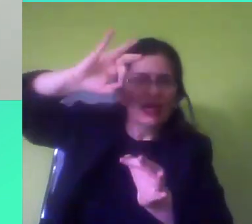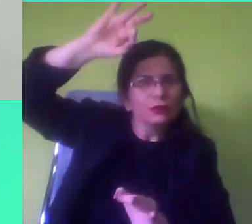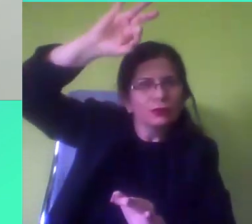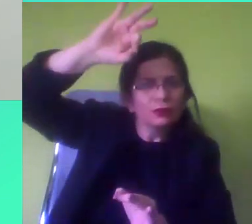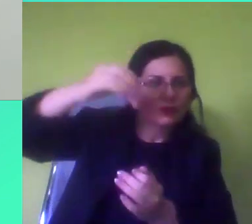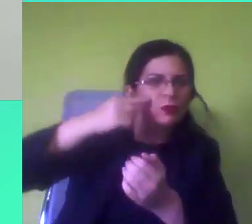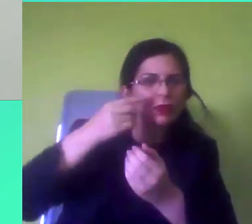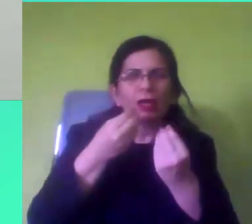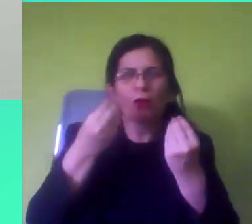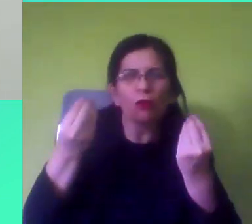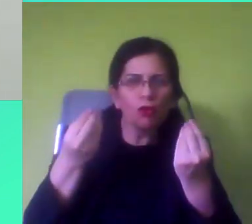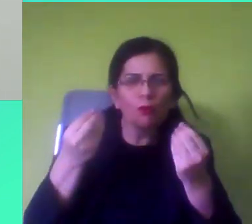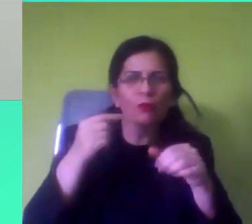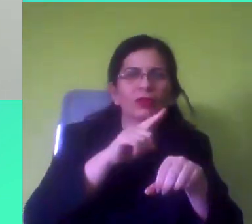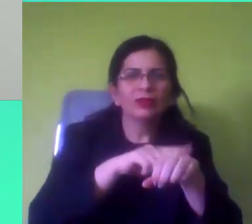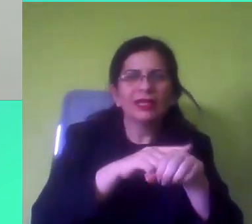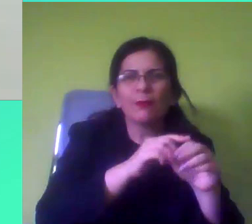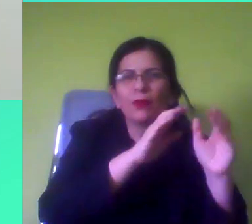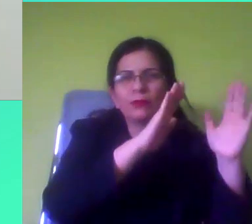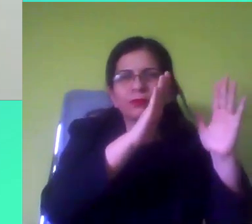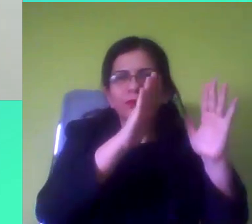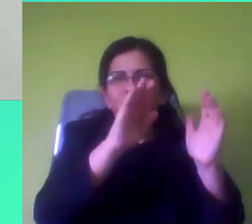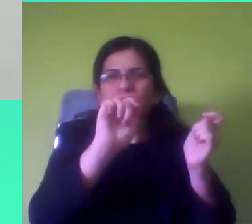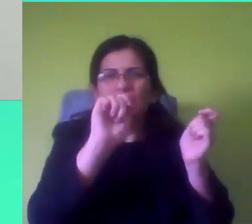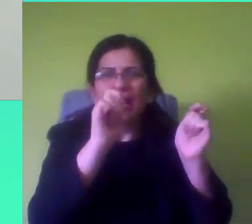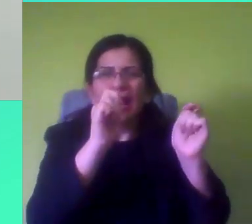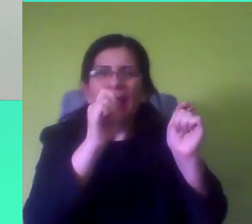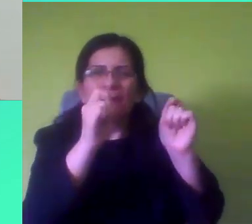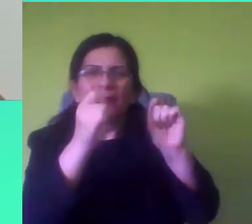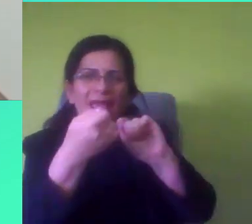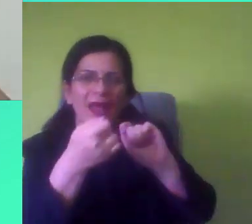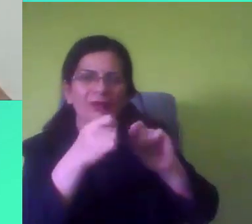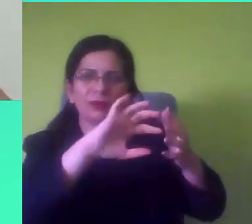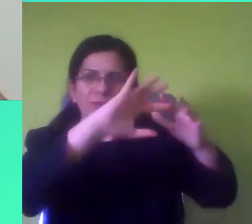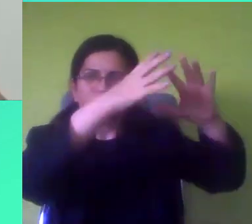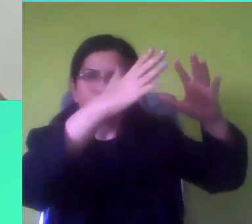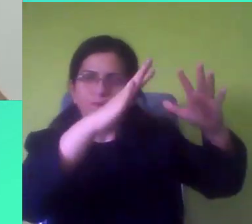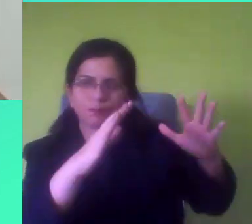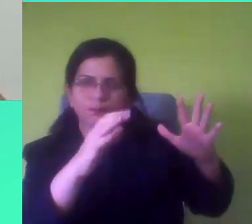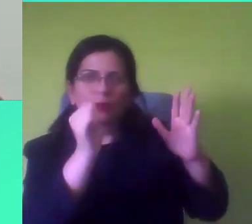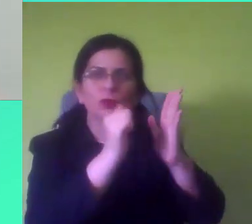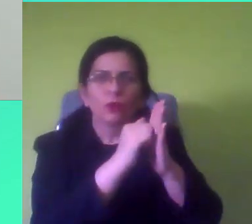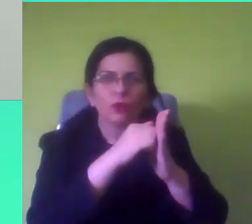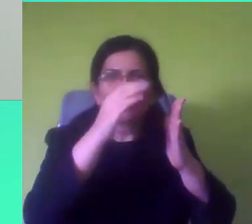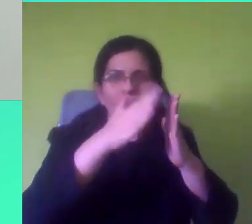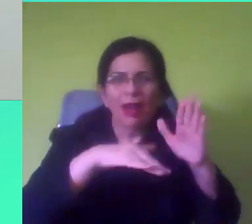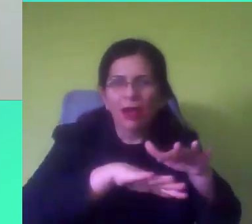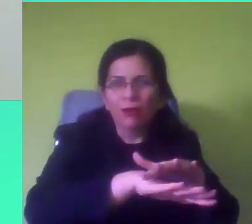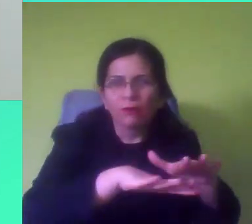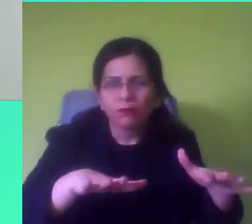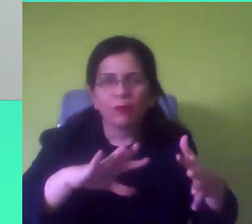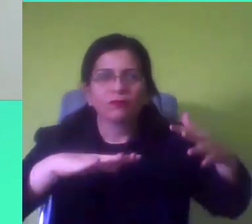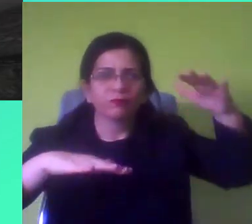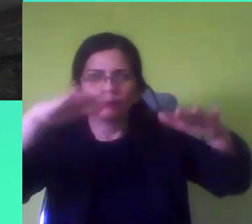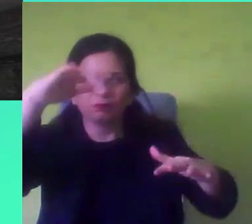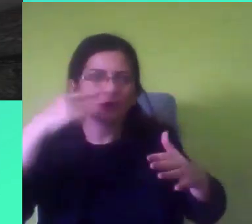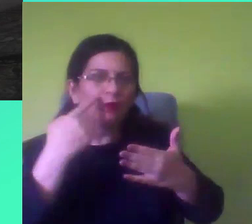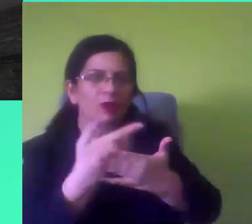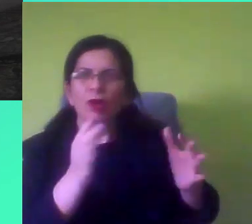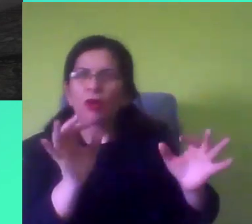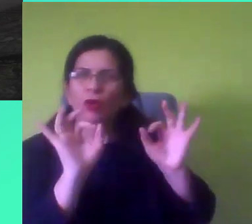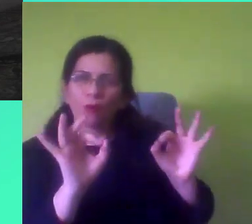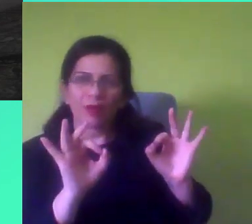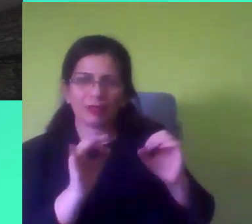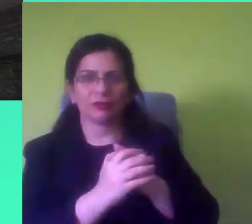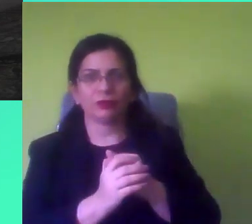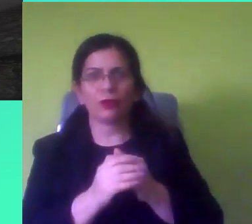registra, cómo van variando los tipos de glaciares que inventaríamos, y también cómo varía su tamaño. Entonces, en este